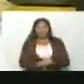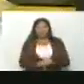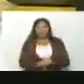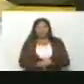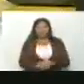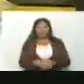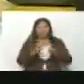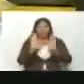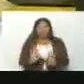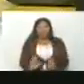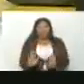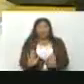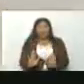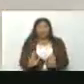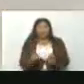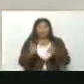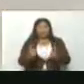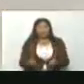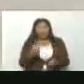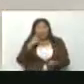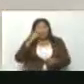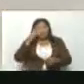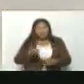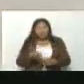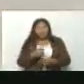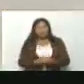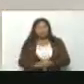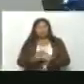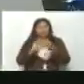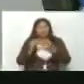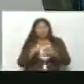llama? La parada. Es una parada obligatoria.